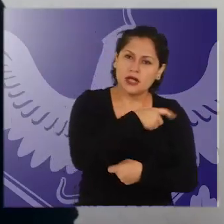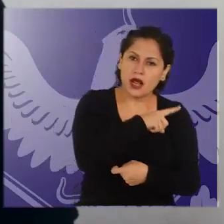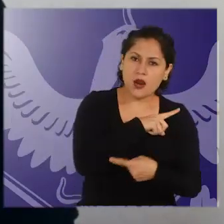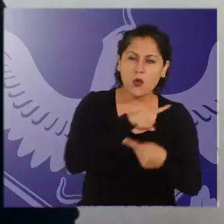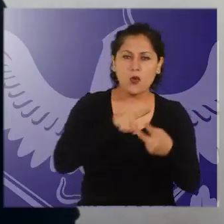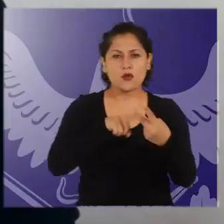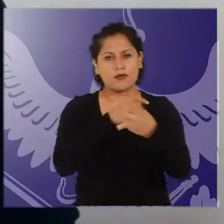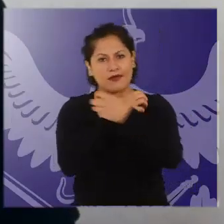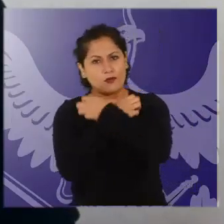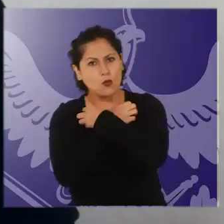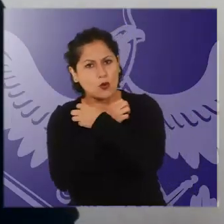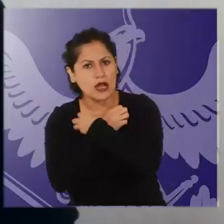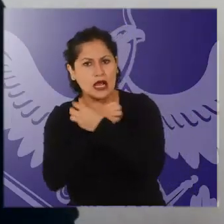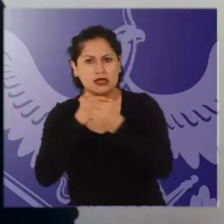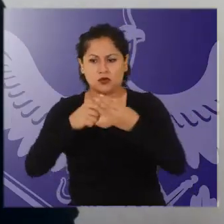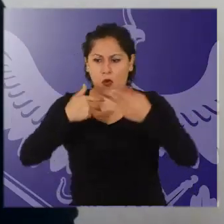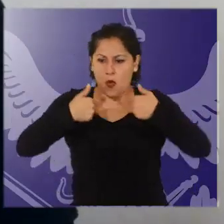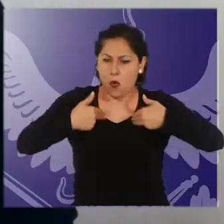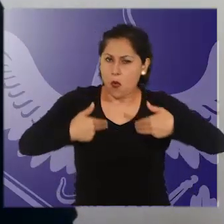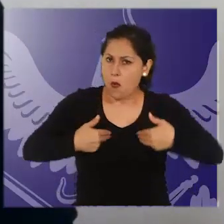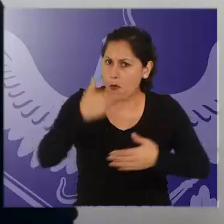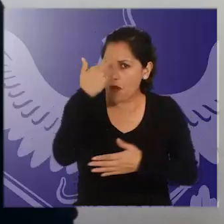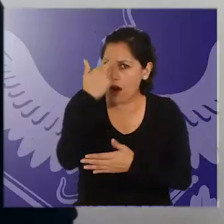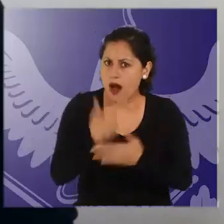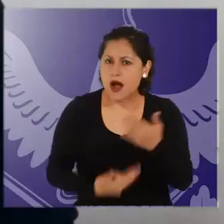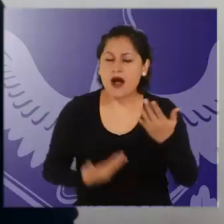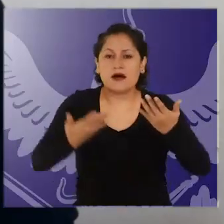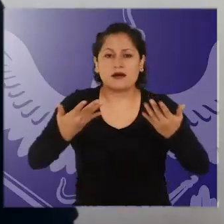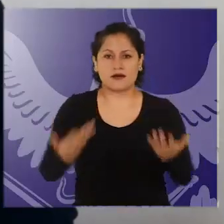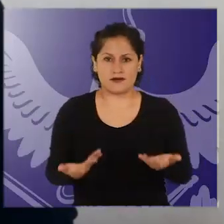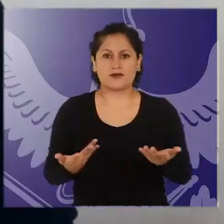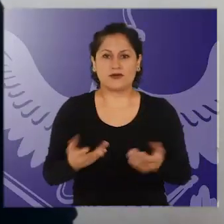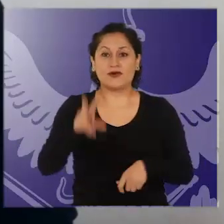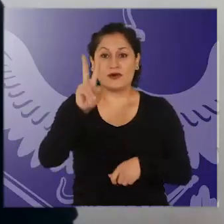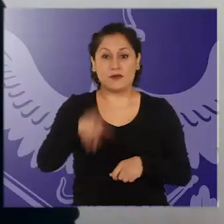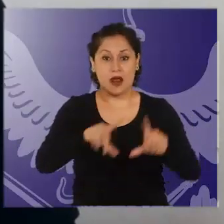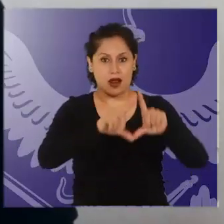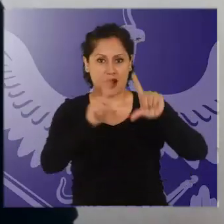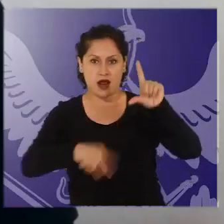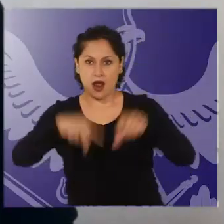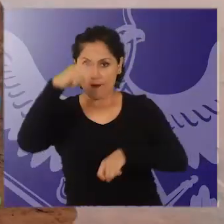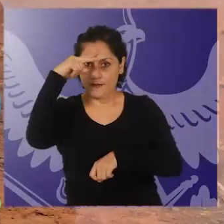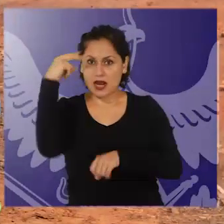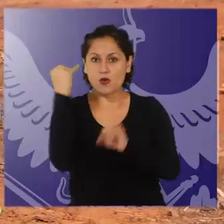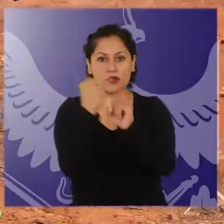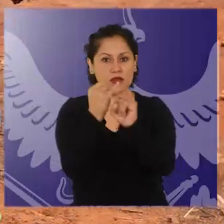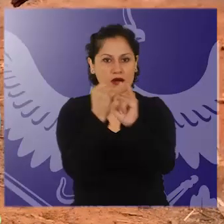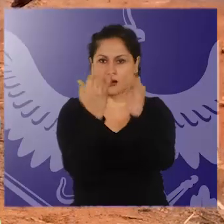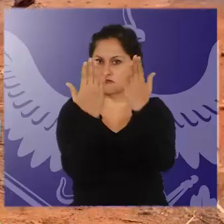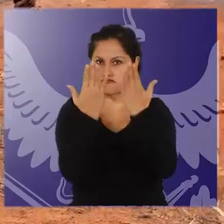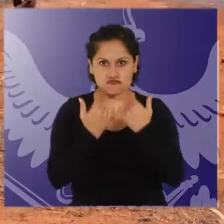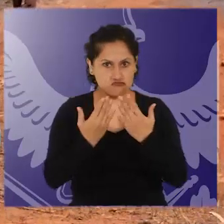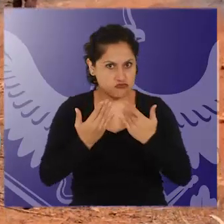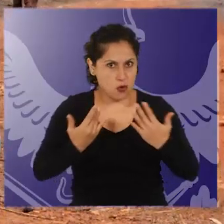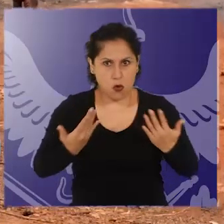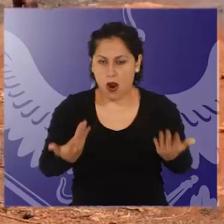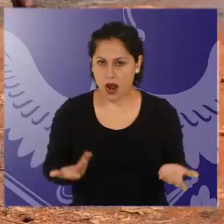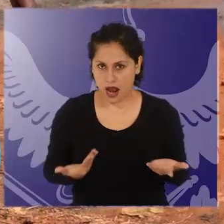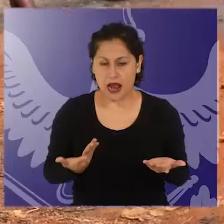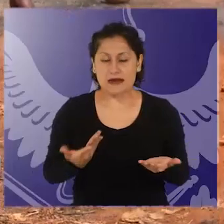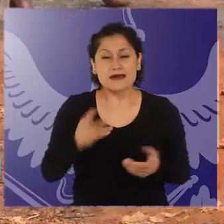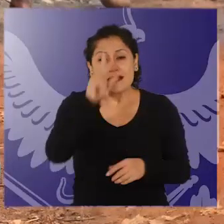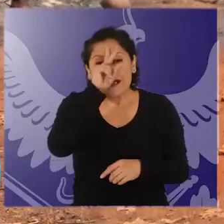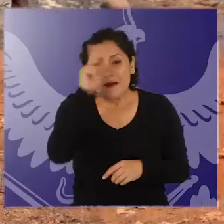educación. Vivimos una brecha digital. La mitad de México no tiene internet. Y cuando estamos hablando